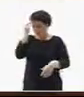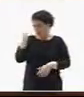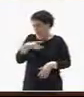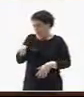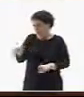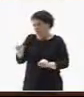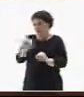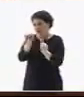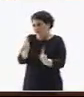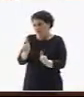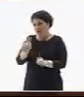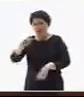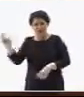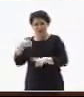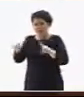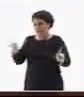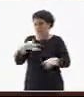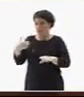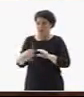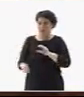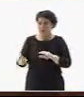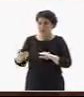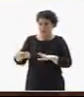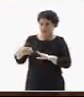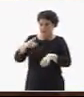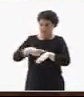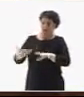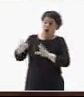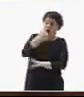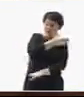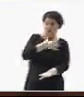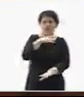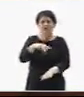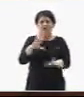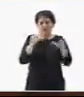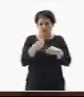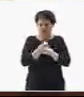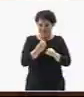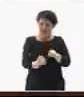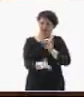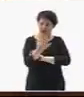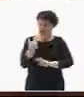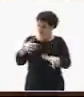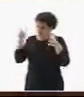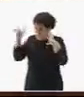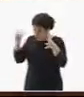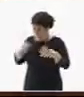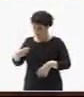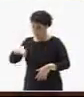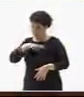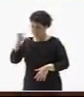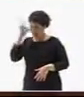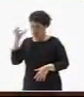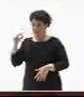habilitar un grupo de trabajo, como yo le recomendé a la señora Dávila hace tiempo, en el cual todos los grupos parlamentarios aquí